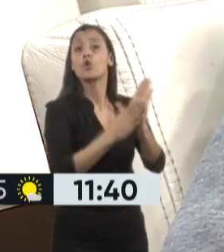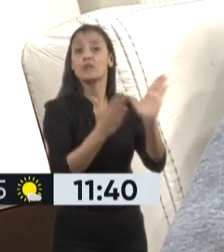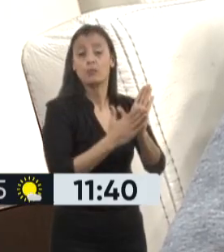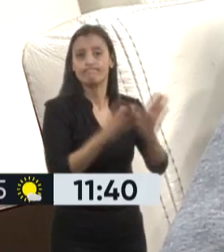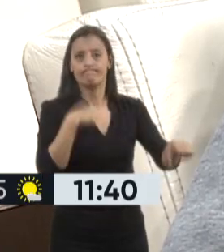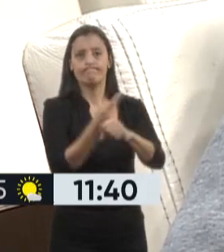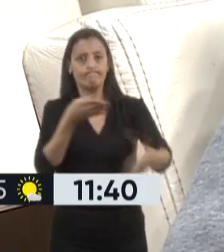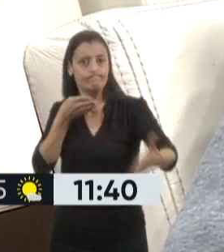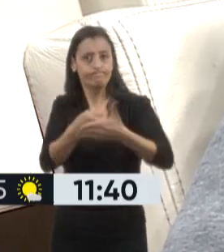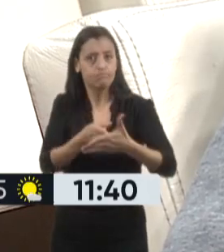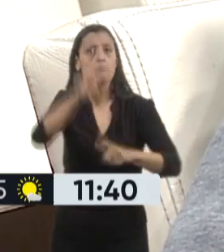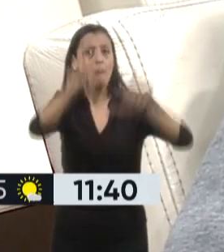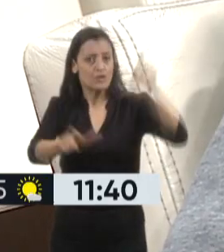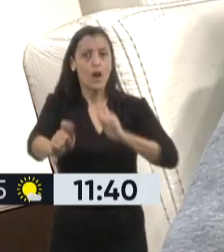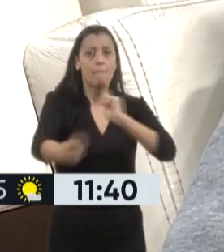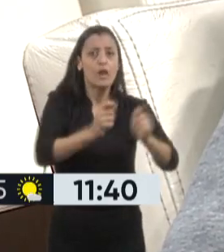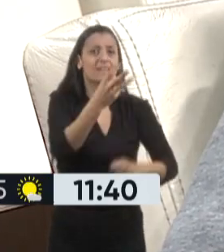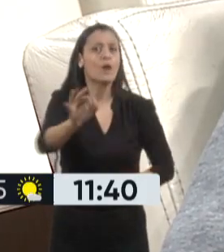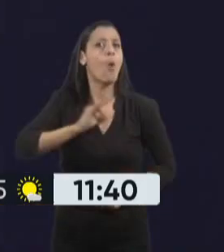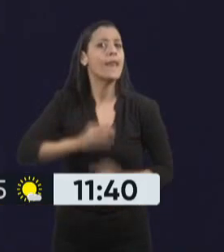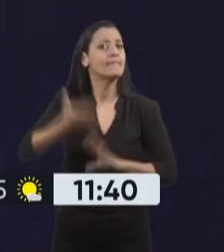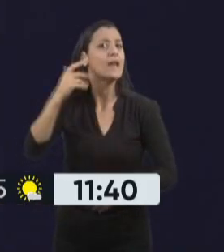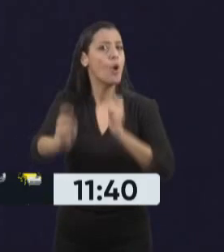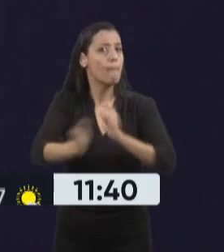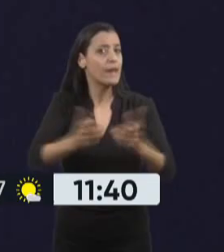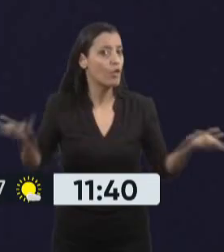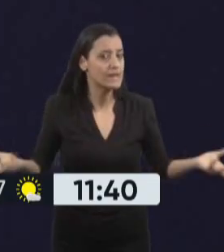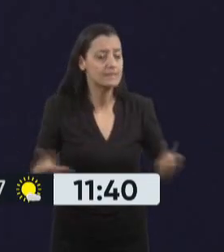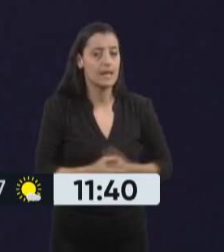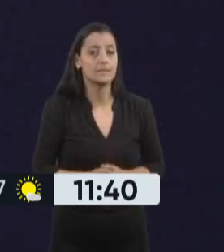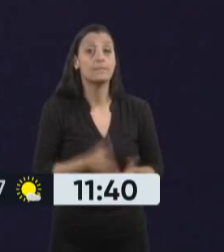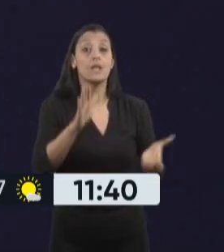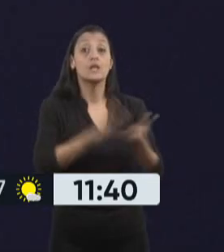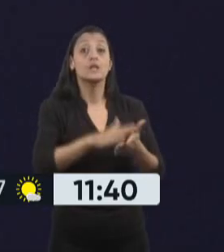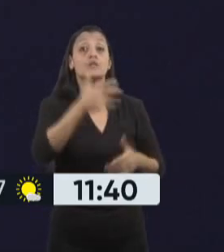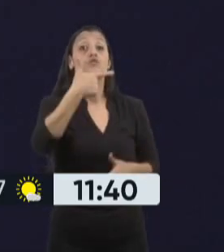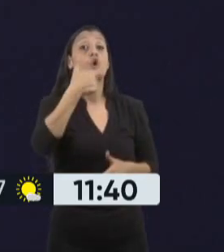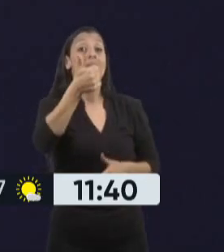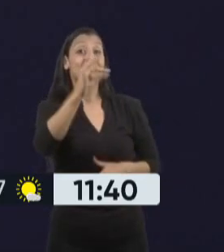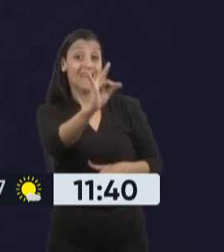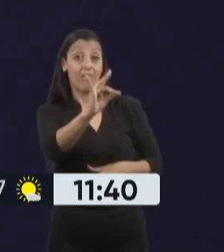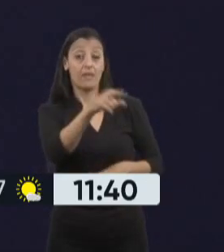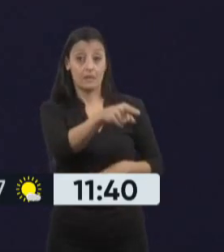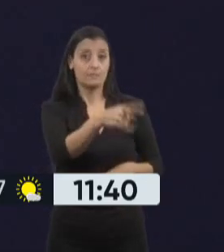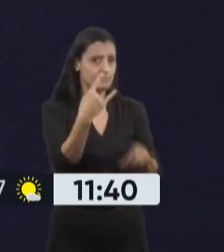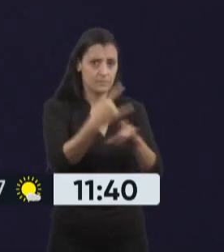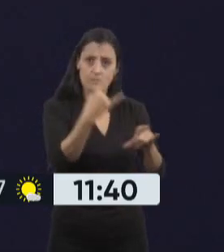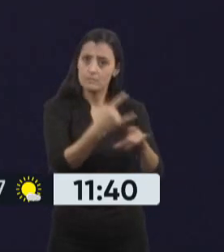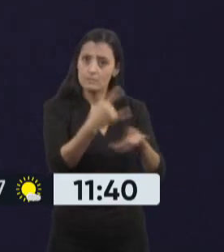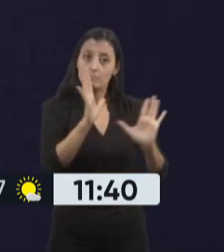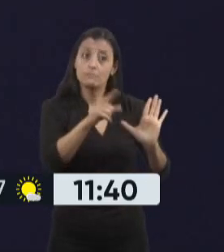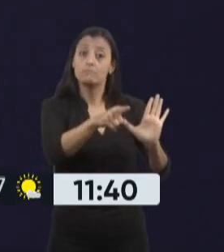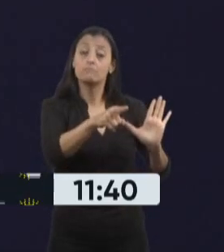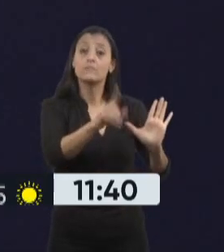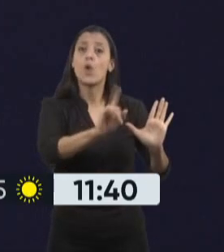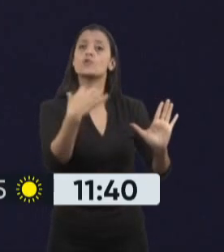años de periodismo, que son excelentes periodistas. Gracias. Bueno, con respecto a la SAD, siempre es bueno recordar que es una opción,